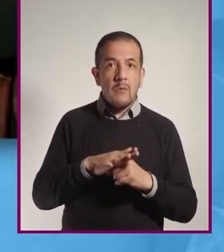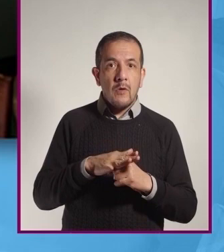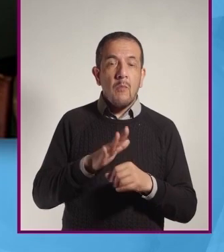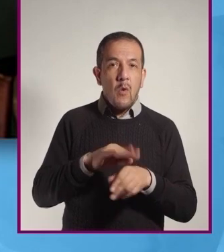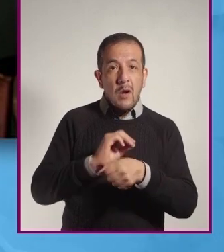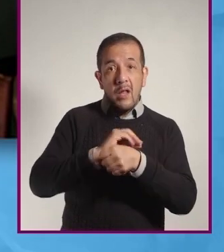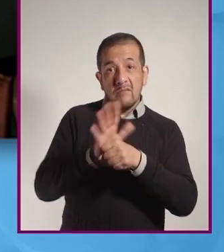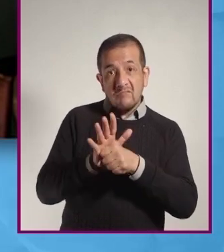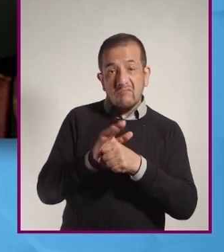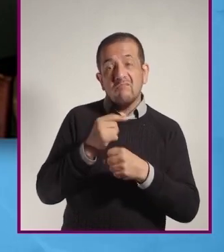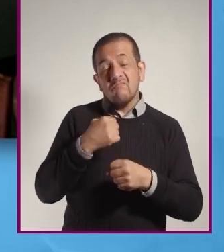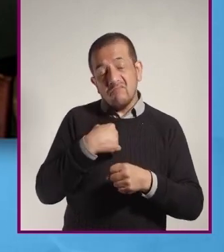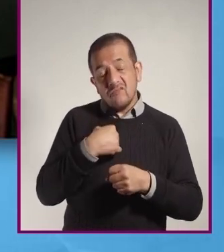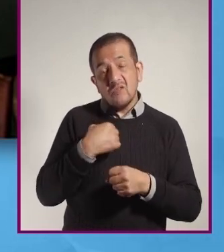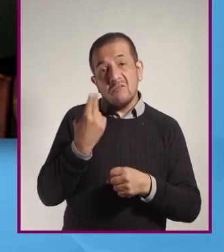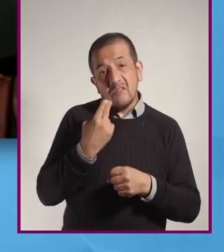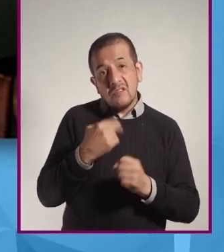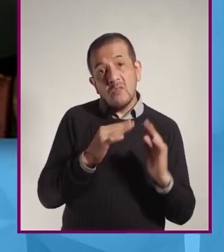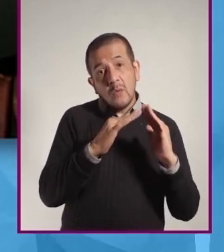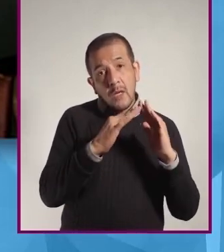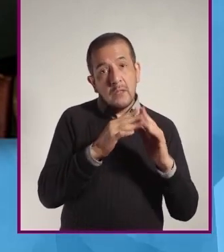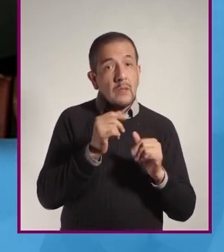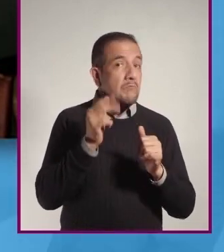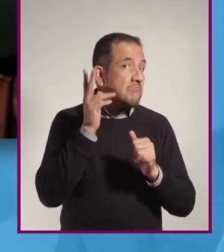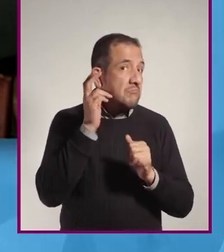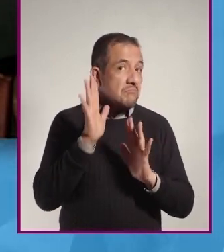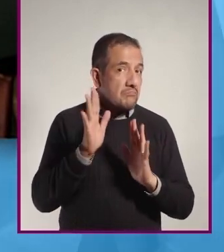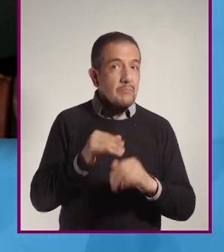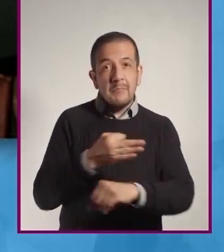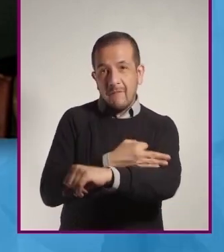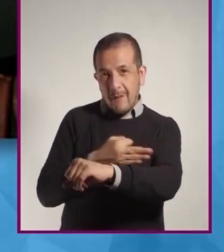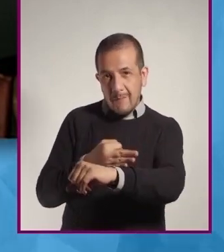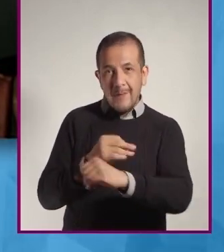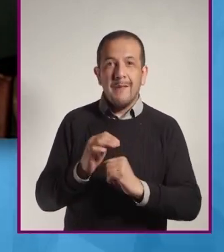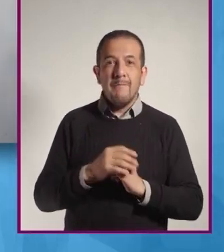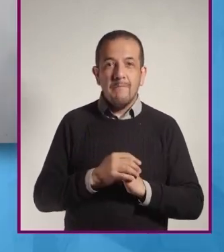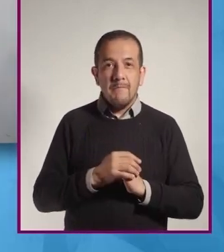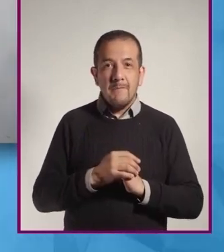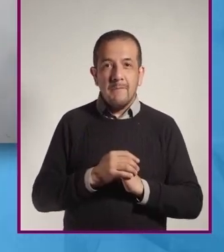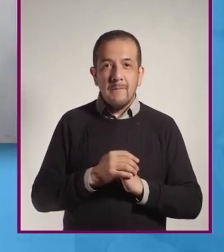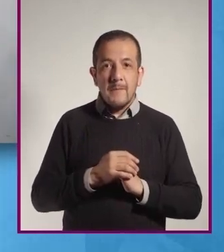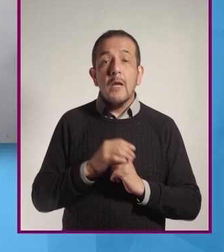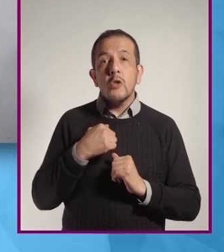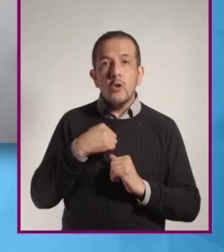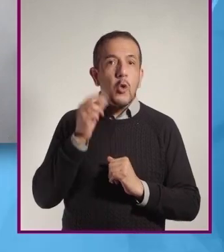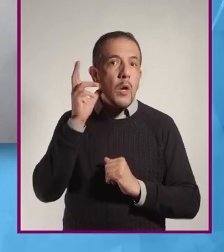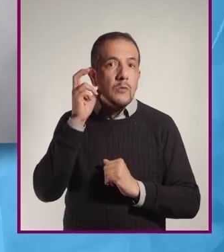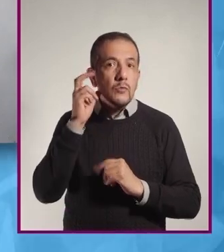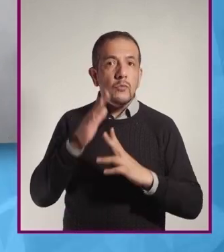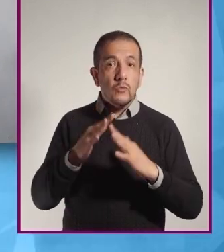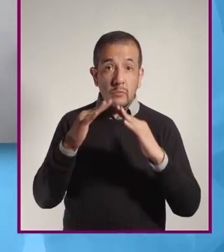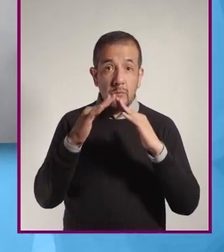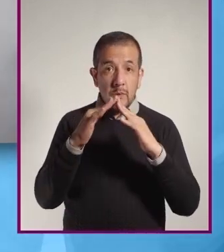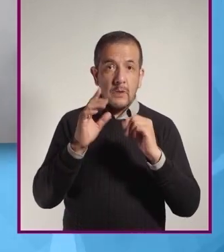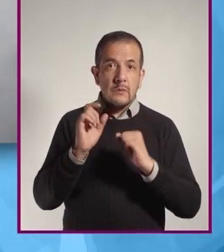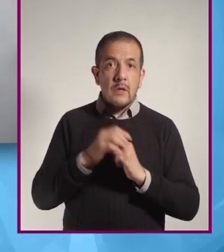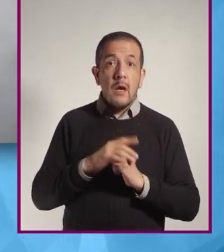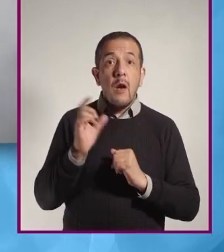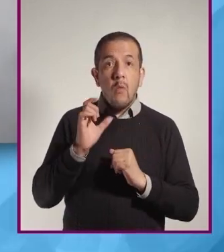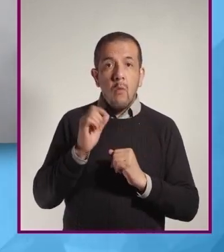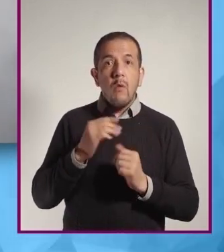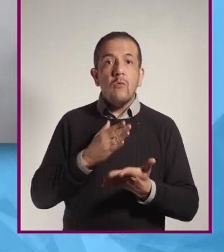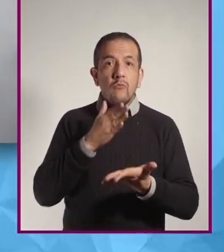la pandemia, lo escucho en mi casa, con mi familia. La escucho en mi casa, cuando iba a